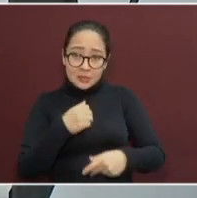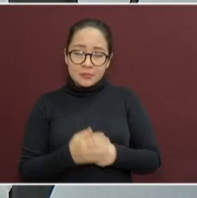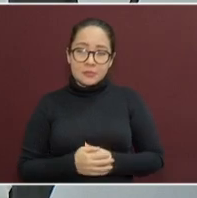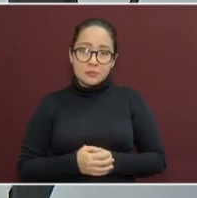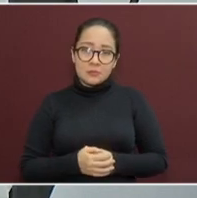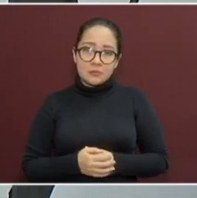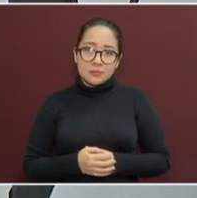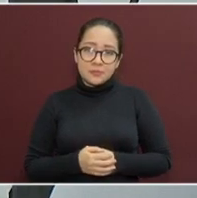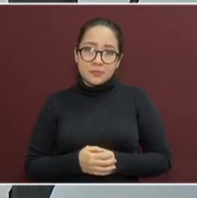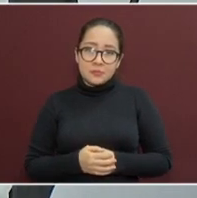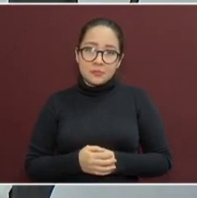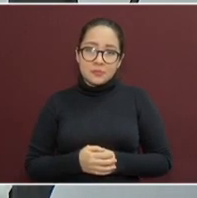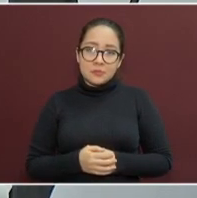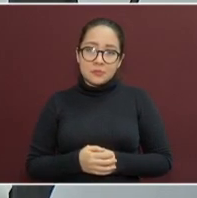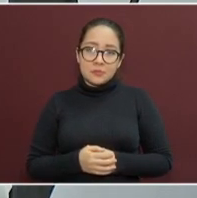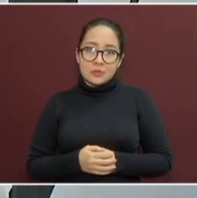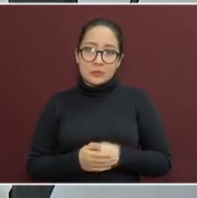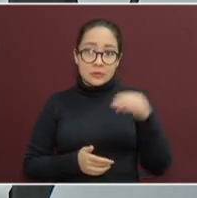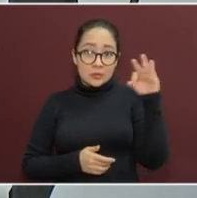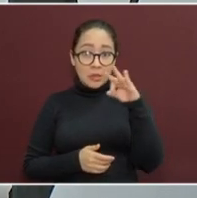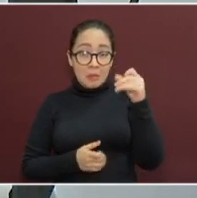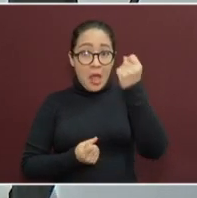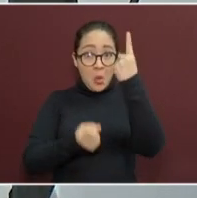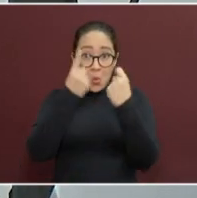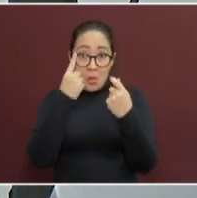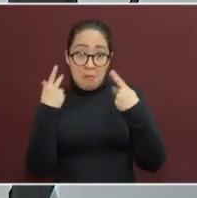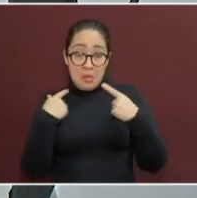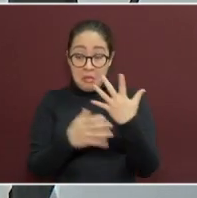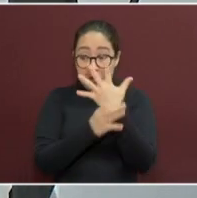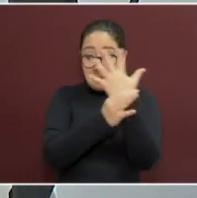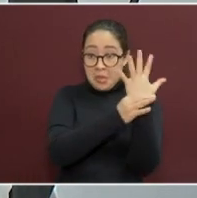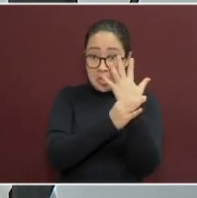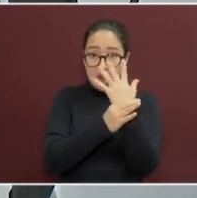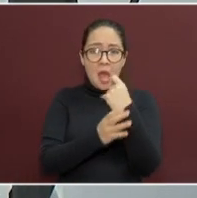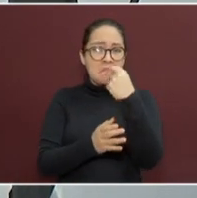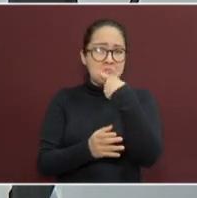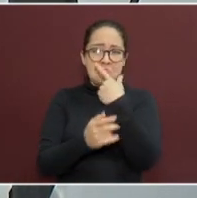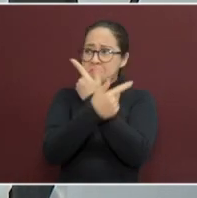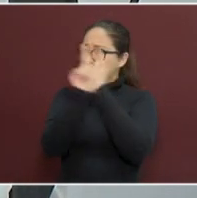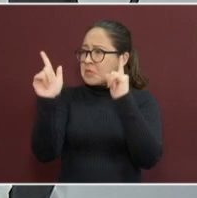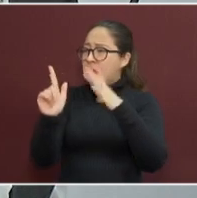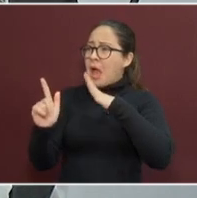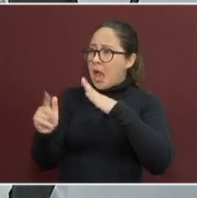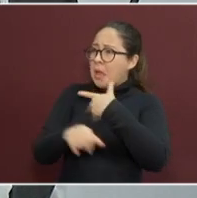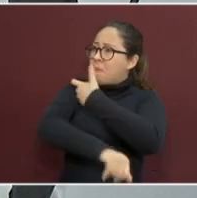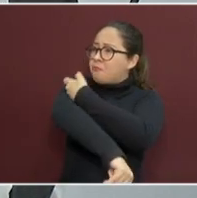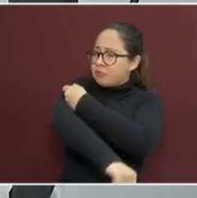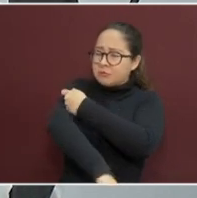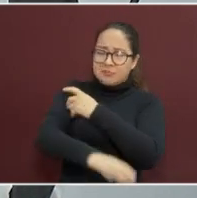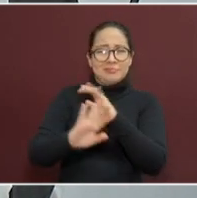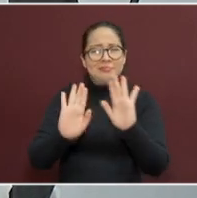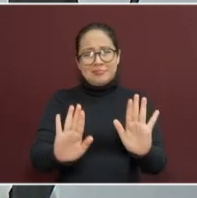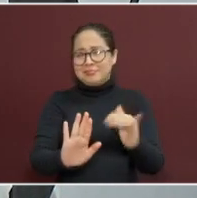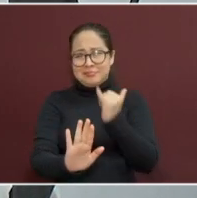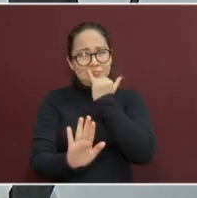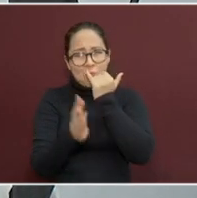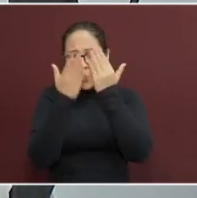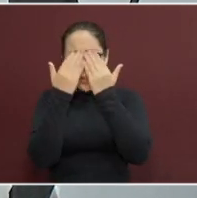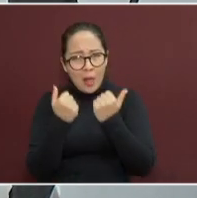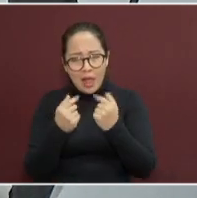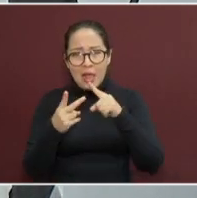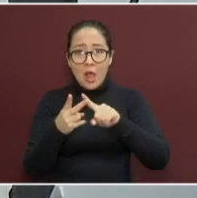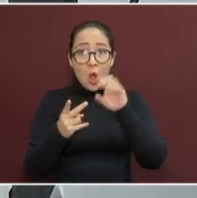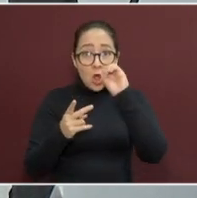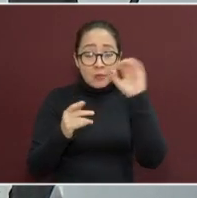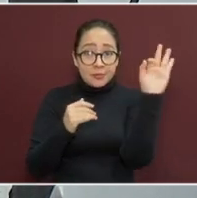prevenir la enfermedad con cualquier medicamento o vacuna o que pueden hacerse pruebas rápidas